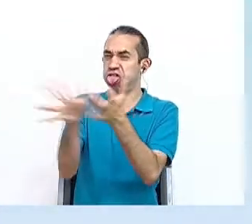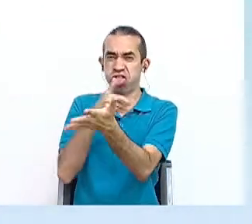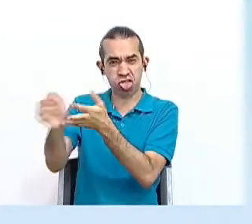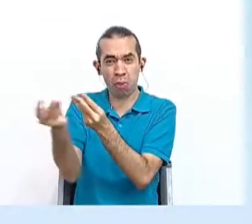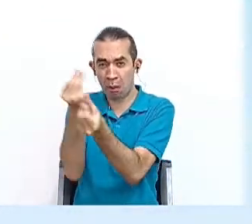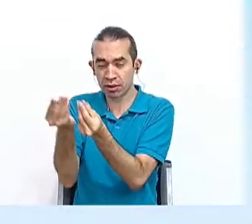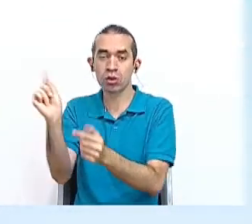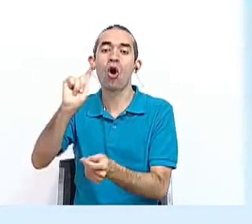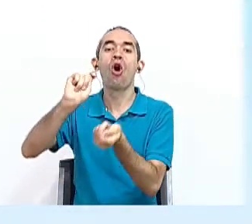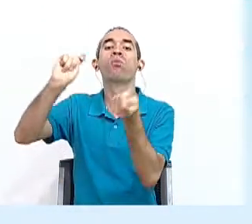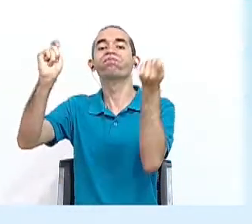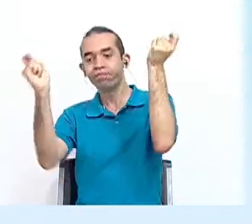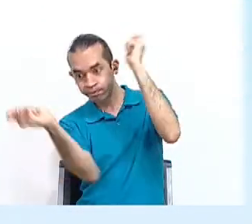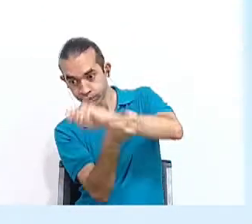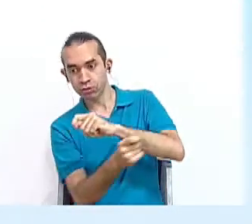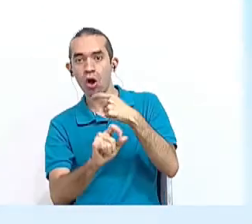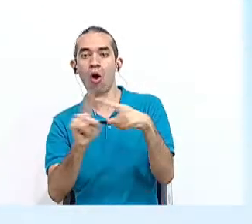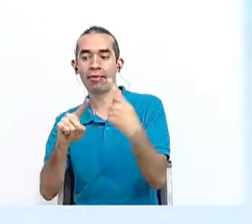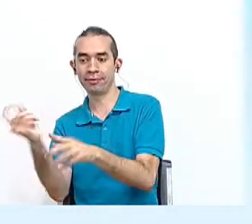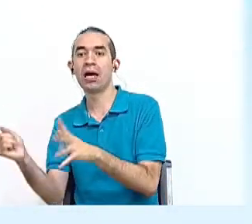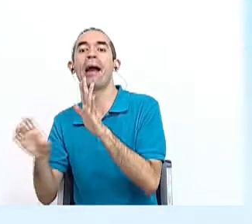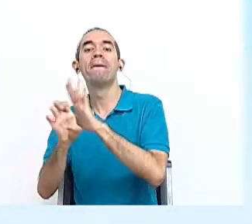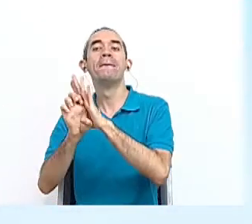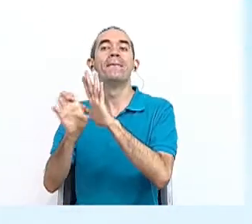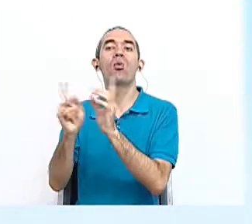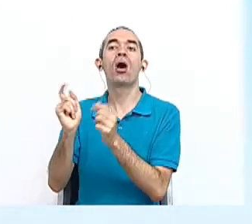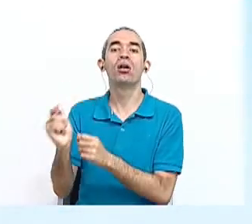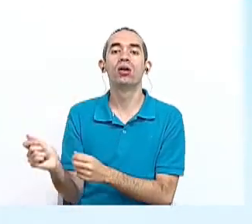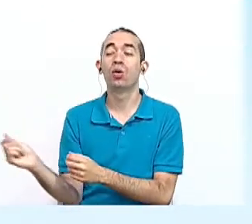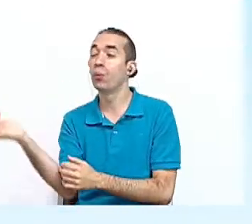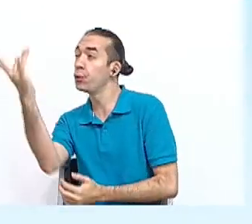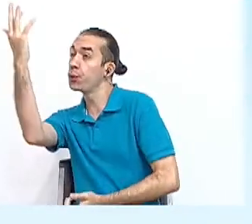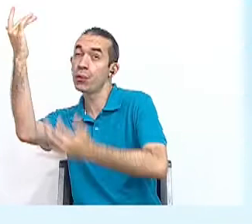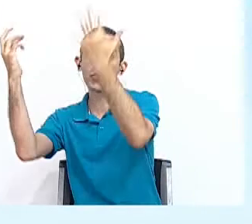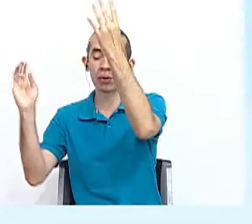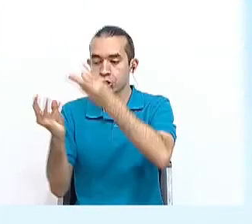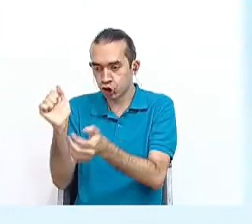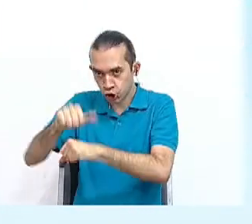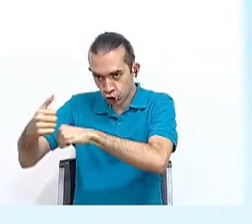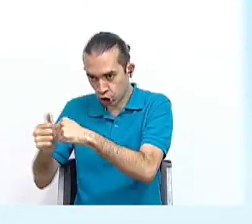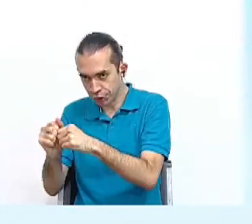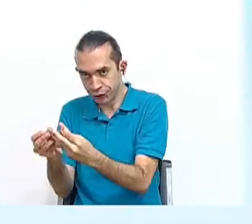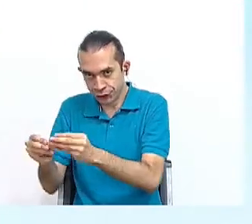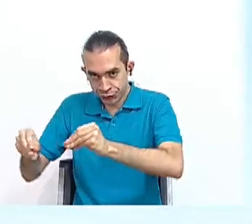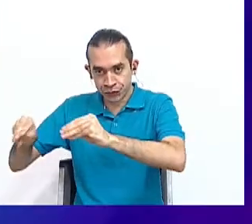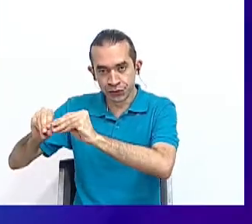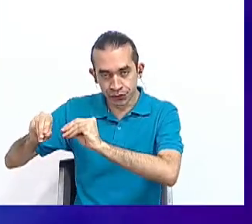estás transformando en otras cosas, que en este caso son gases y sólidos.